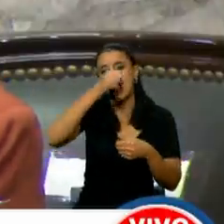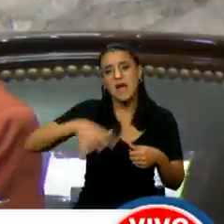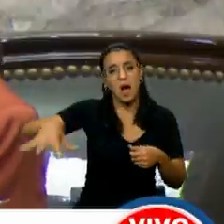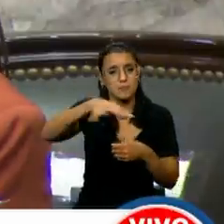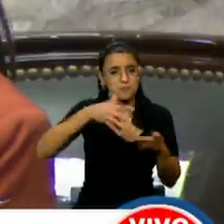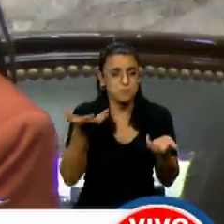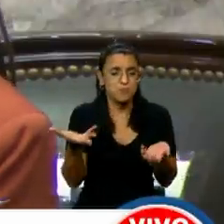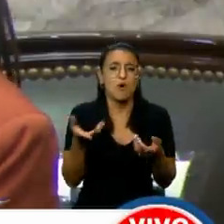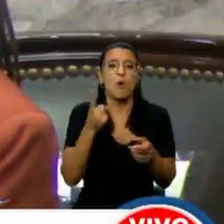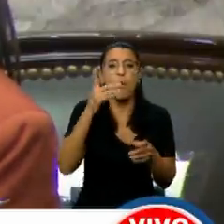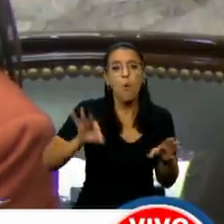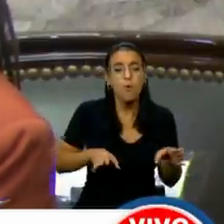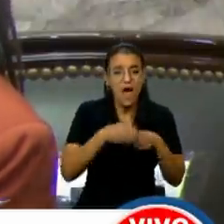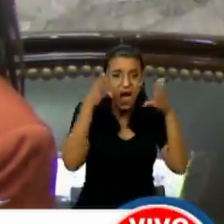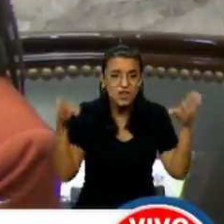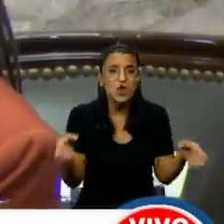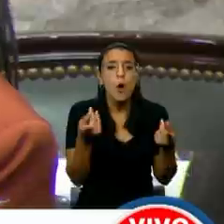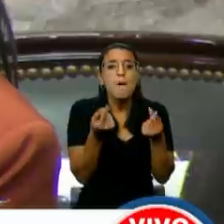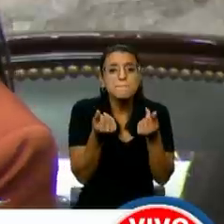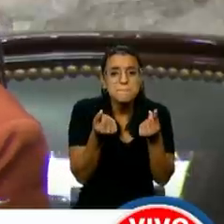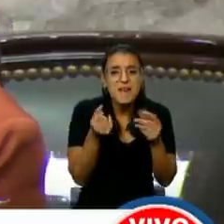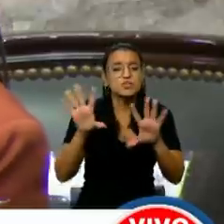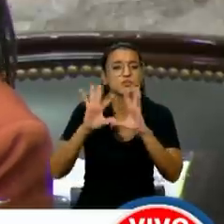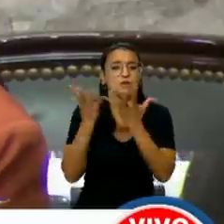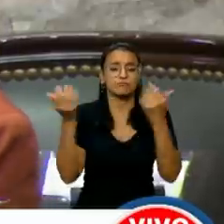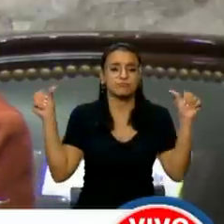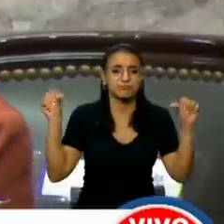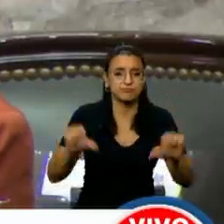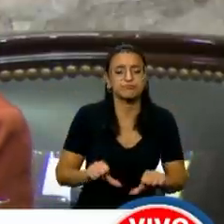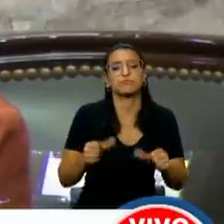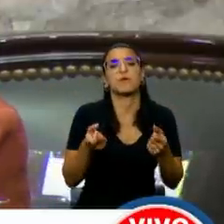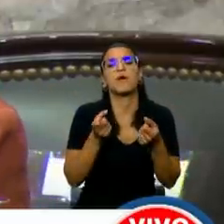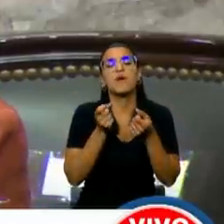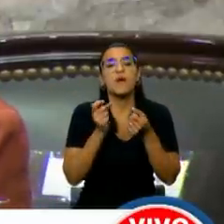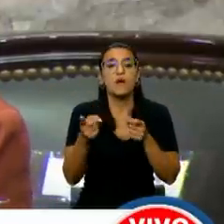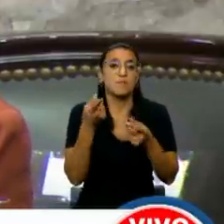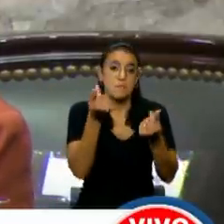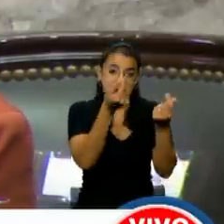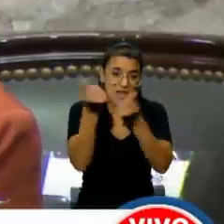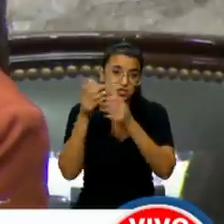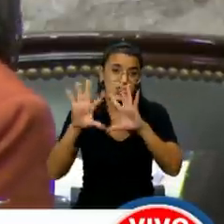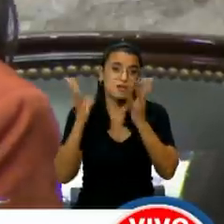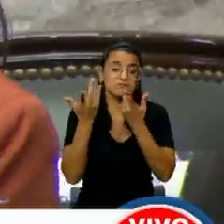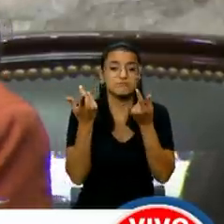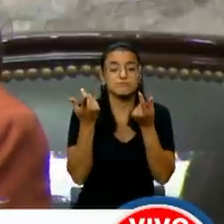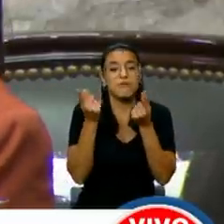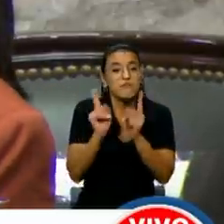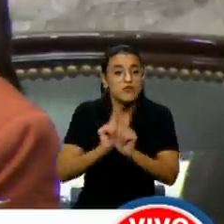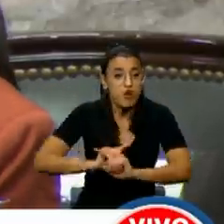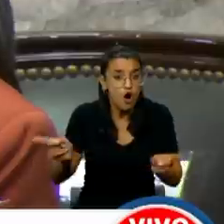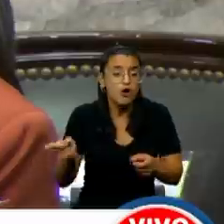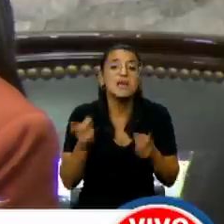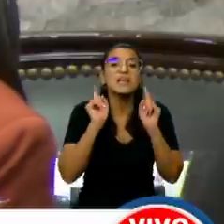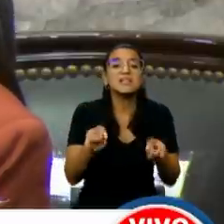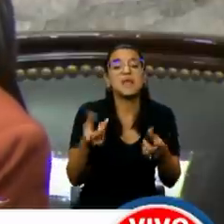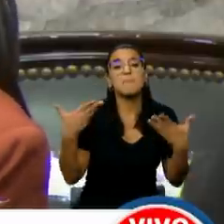en un año donde los precios internacionales van a caer no se van a mantener los precios internacionales y además los